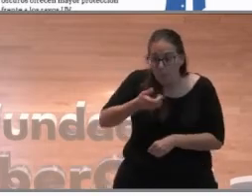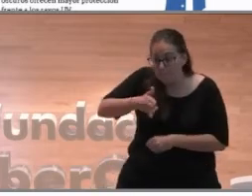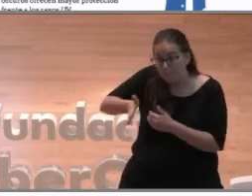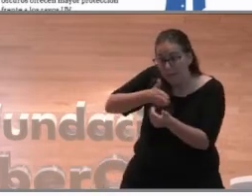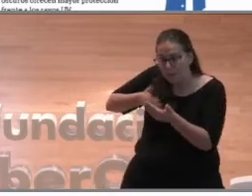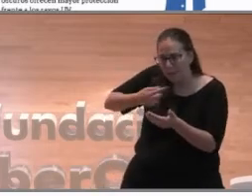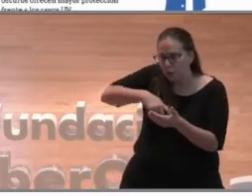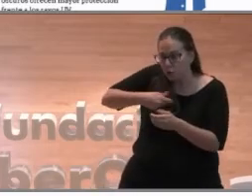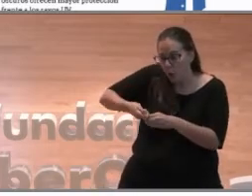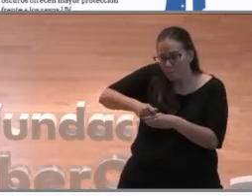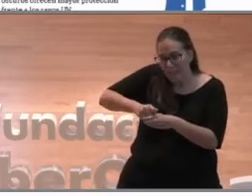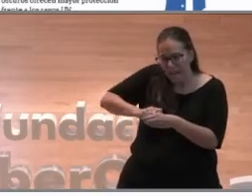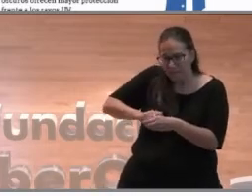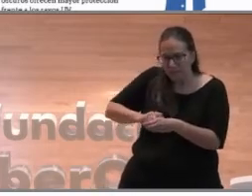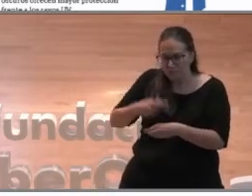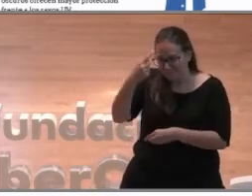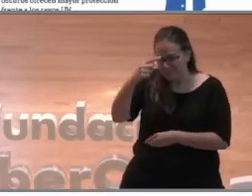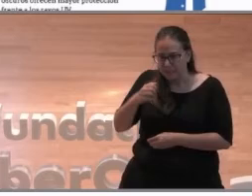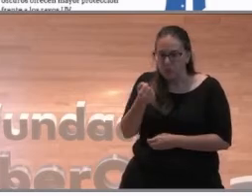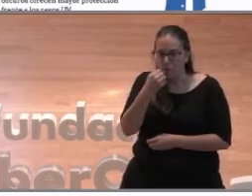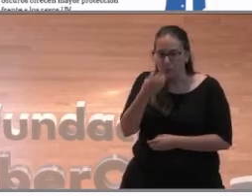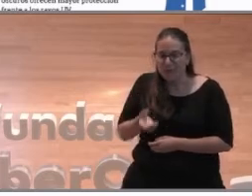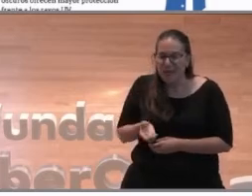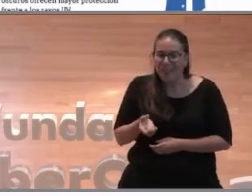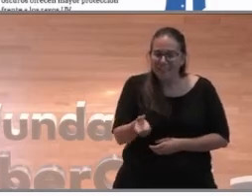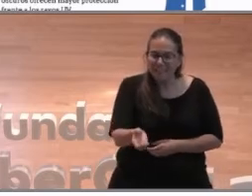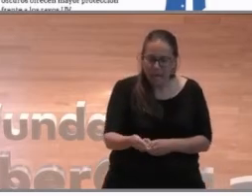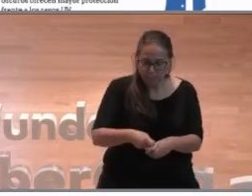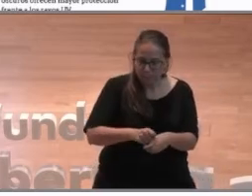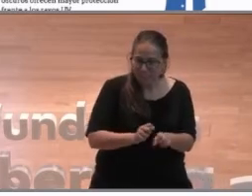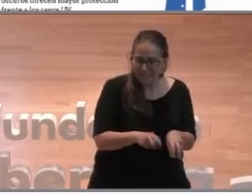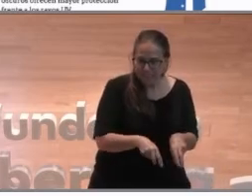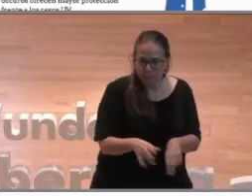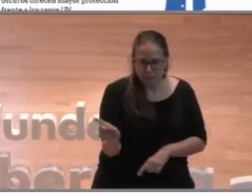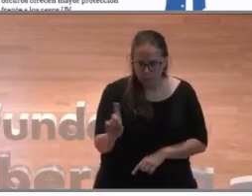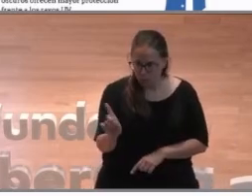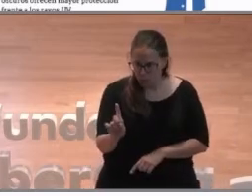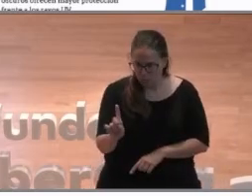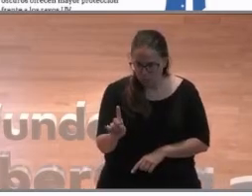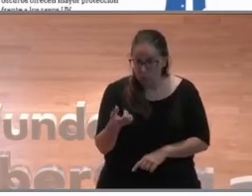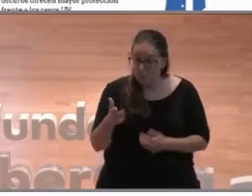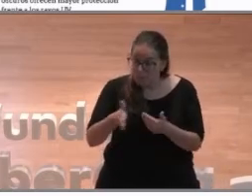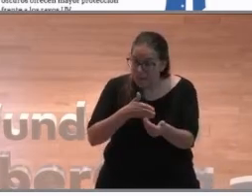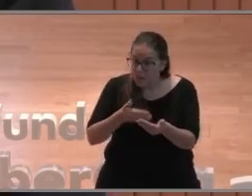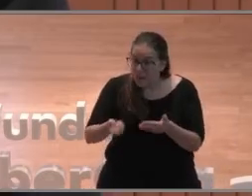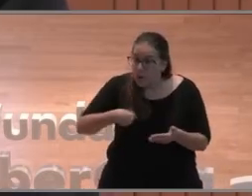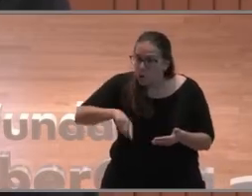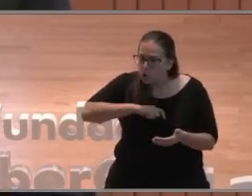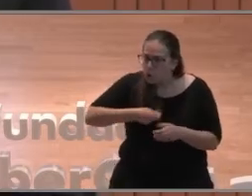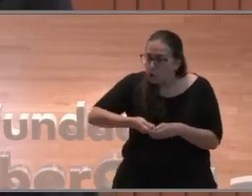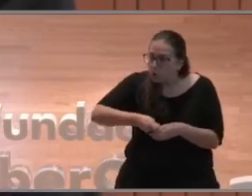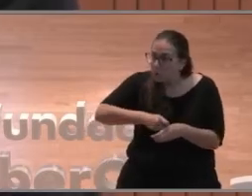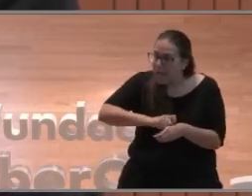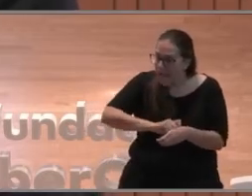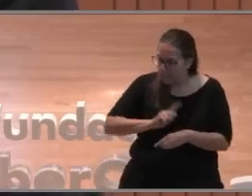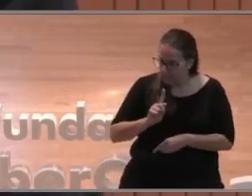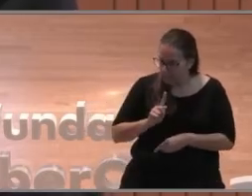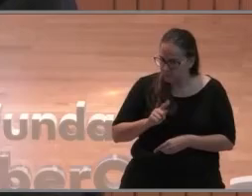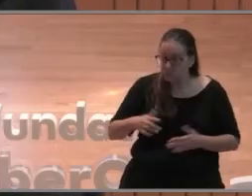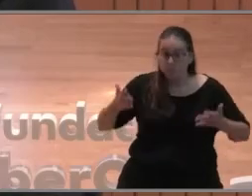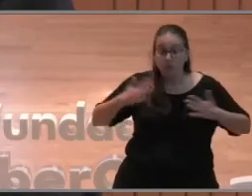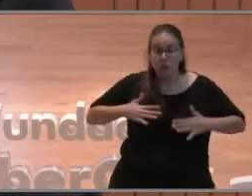Pero esa que te dan la fruta ya peladita y tal, no, la tenemos que haber pelado nosotros, ¿vale? Utilizar ropa